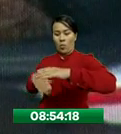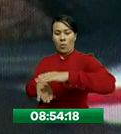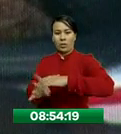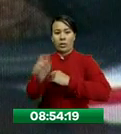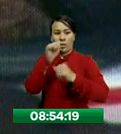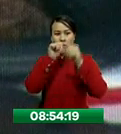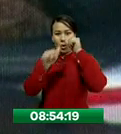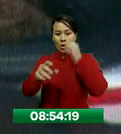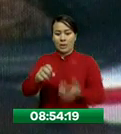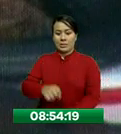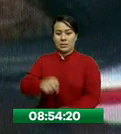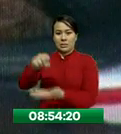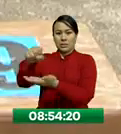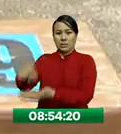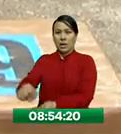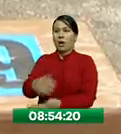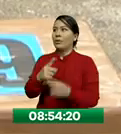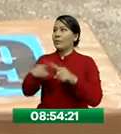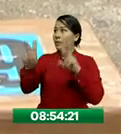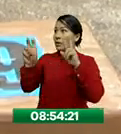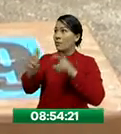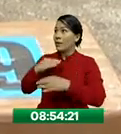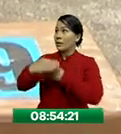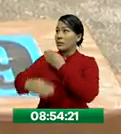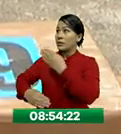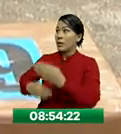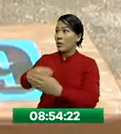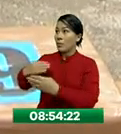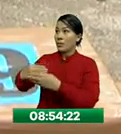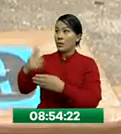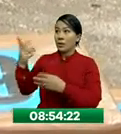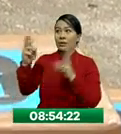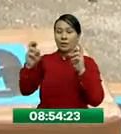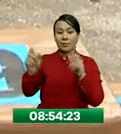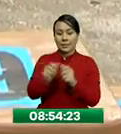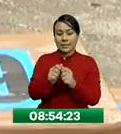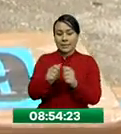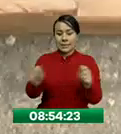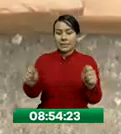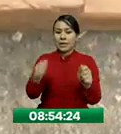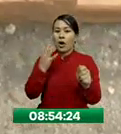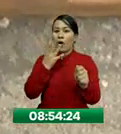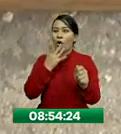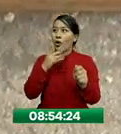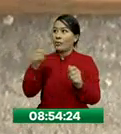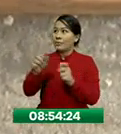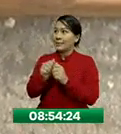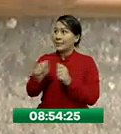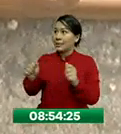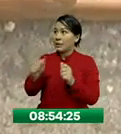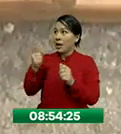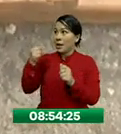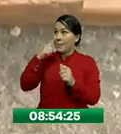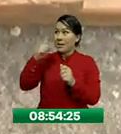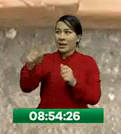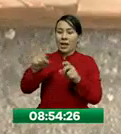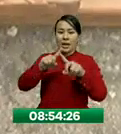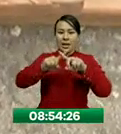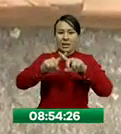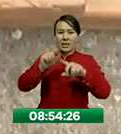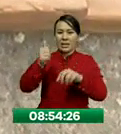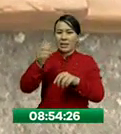paquetes tipo ladrillo, embalados con una cinta de color beige y con unas siglas que